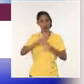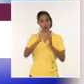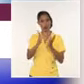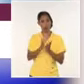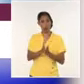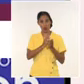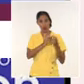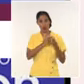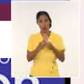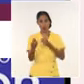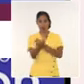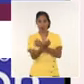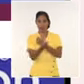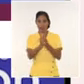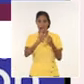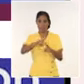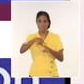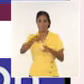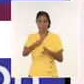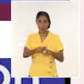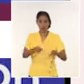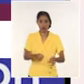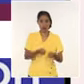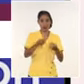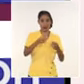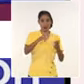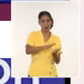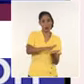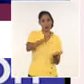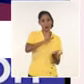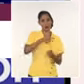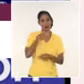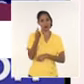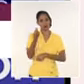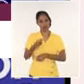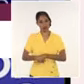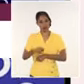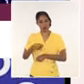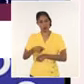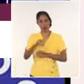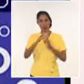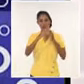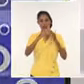renovar nuestro compromiso con los valores de la justicia, la paz y la dignidad humana que él representaba.